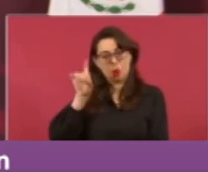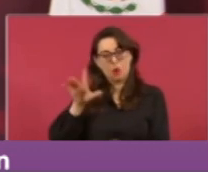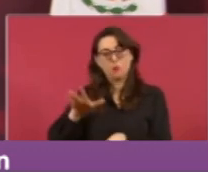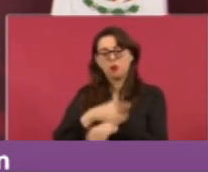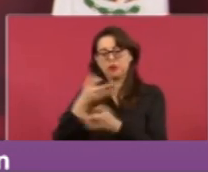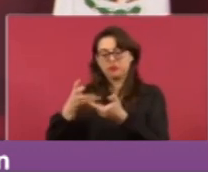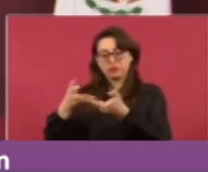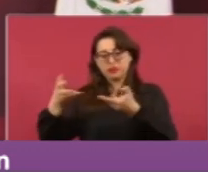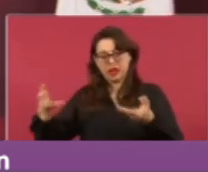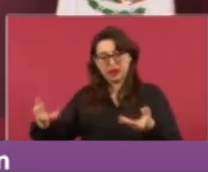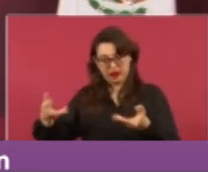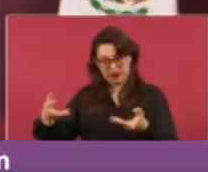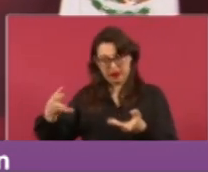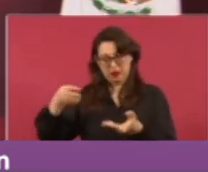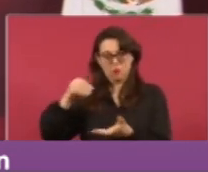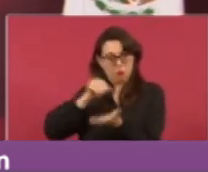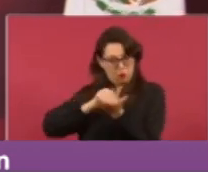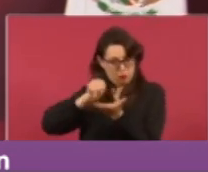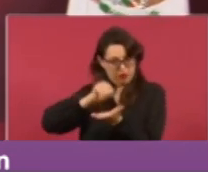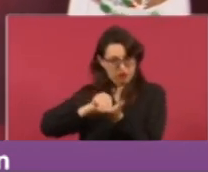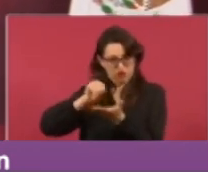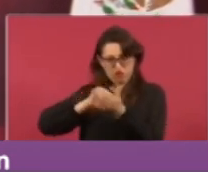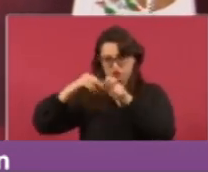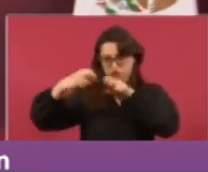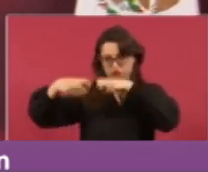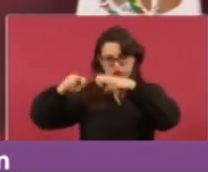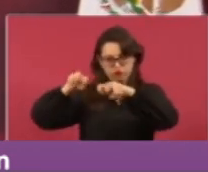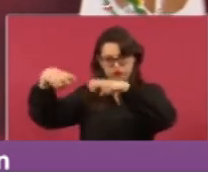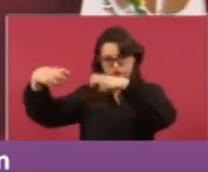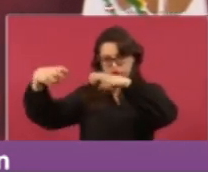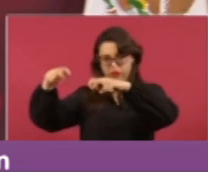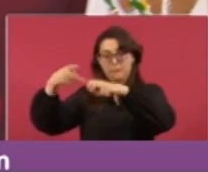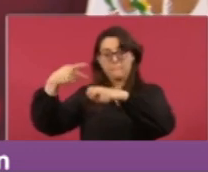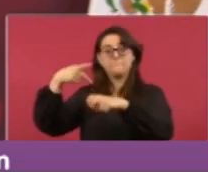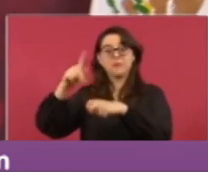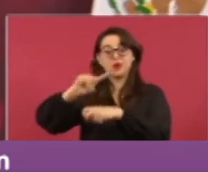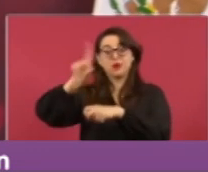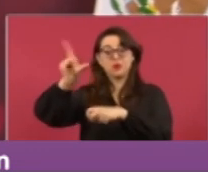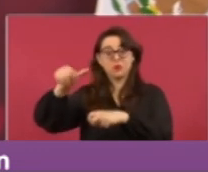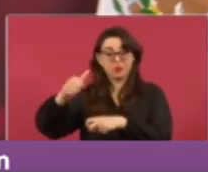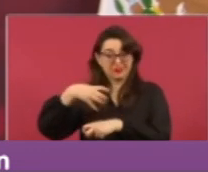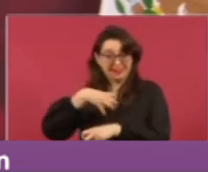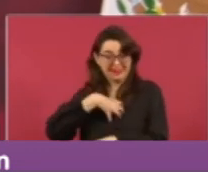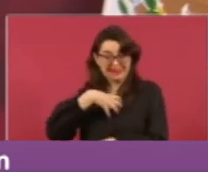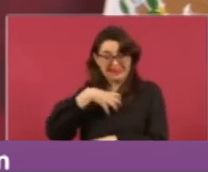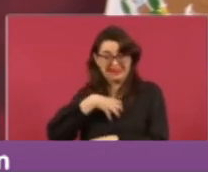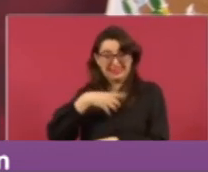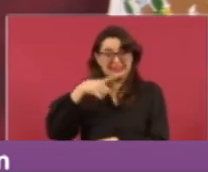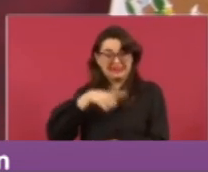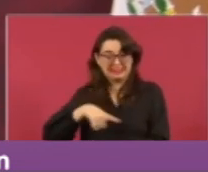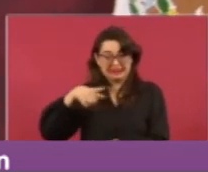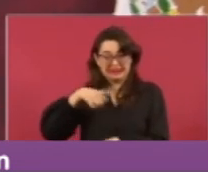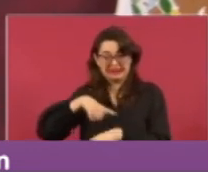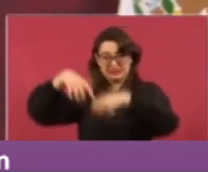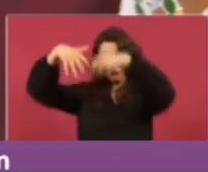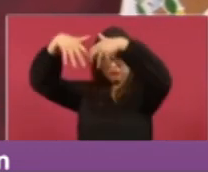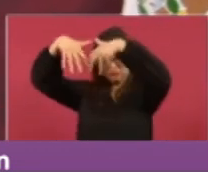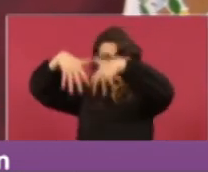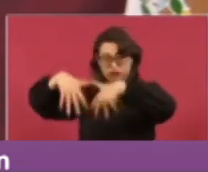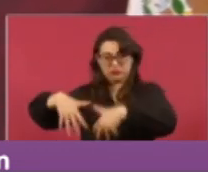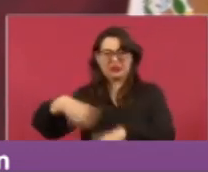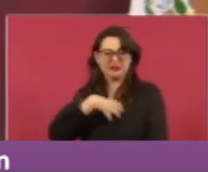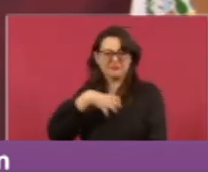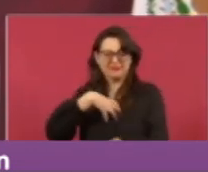mucho mejor la inteligencia que la fuerza, comentó. Inclusive, afirmó que esas labores las realiza el Centro Nacional de Inteligencia del Gobierno, que tiene